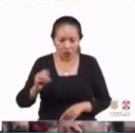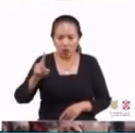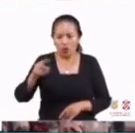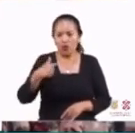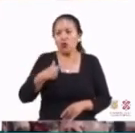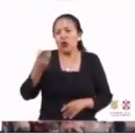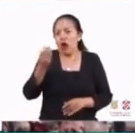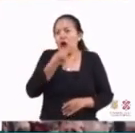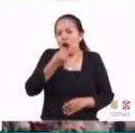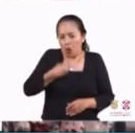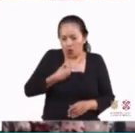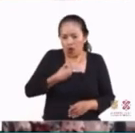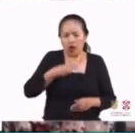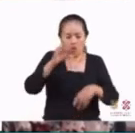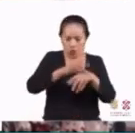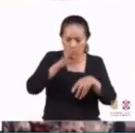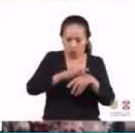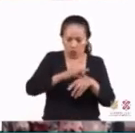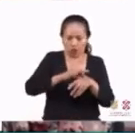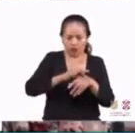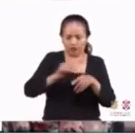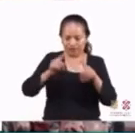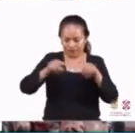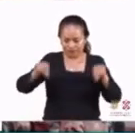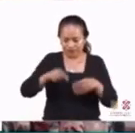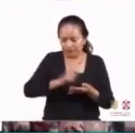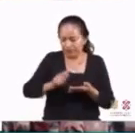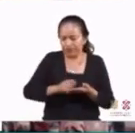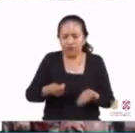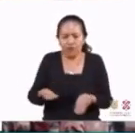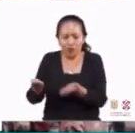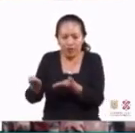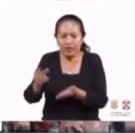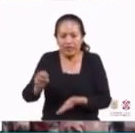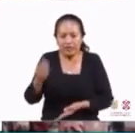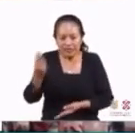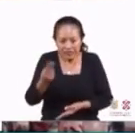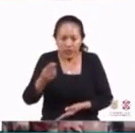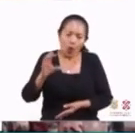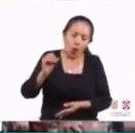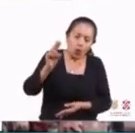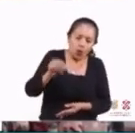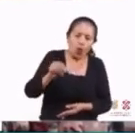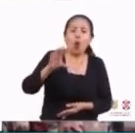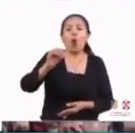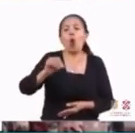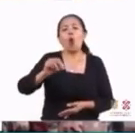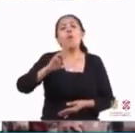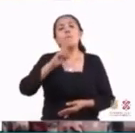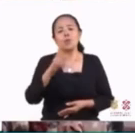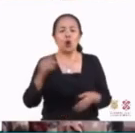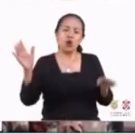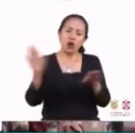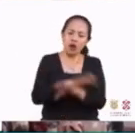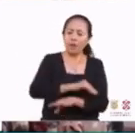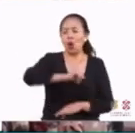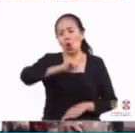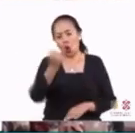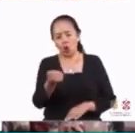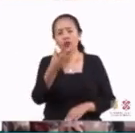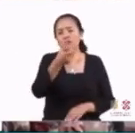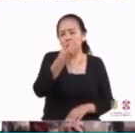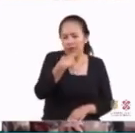receta legal, es necesario o no, o hay otros analgéticos u